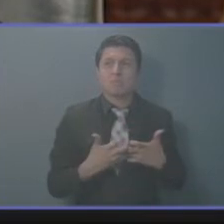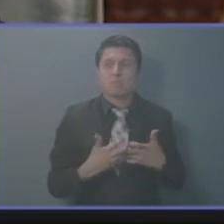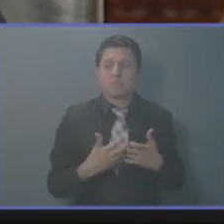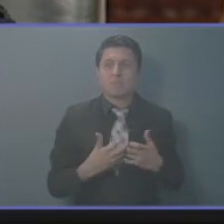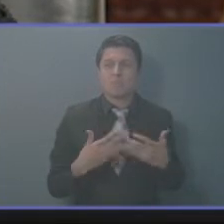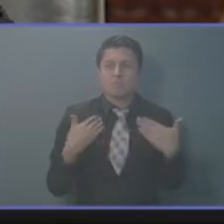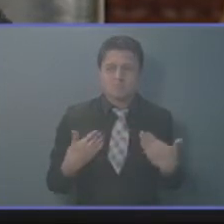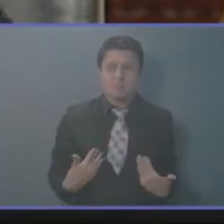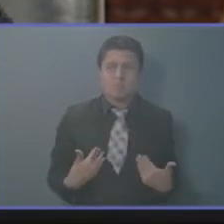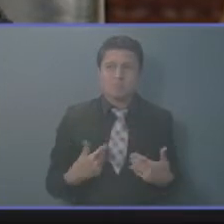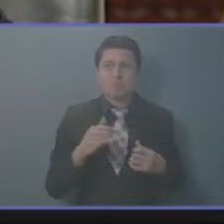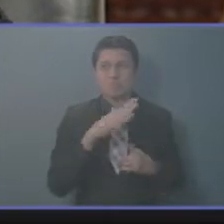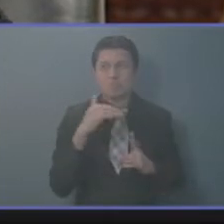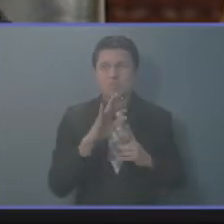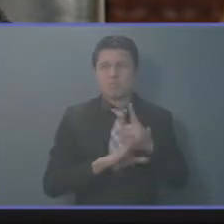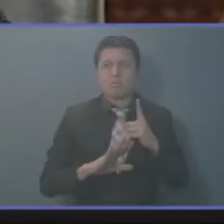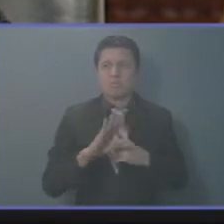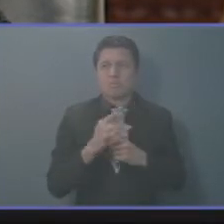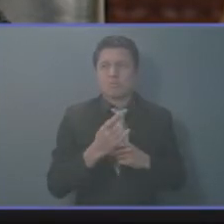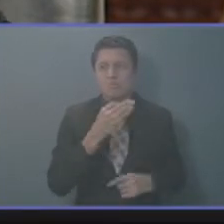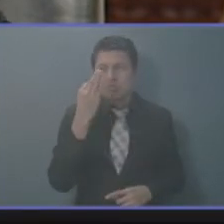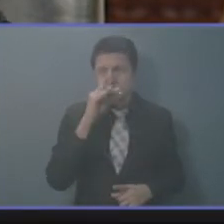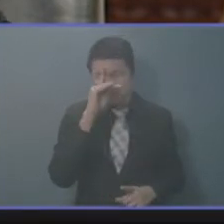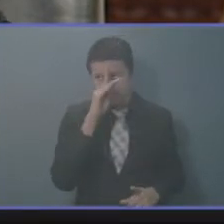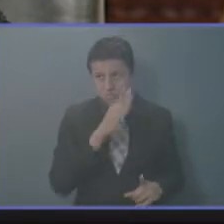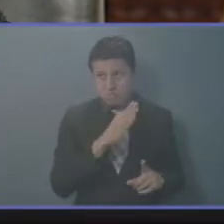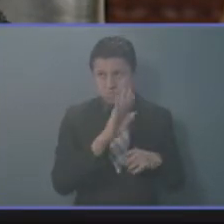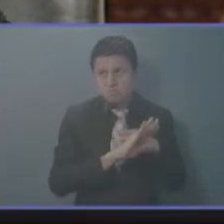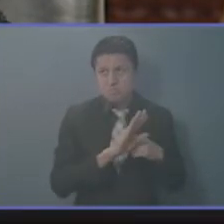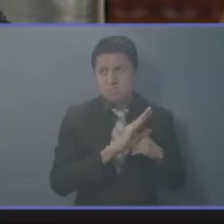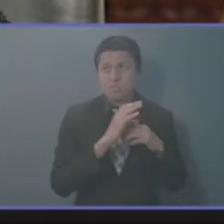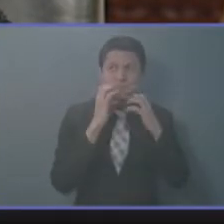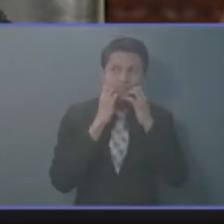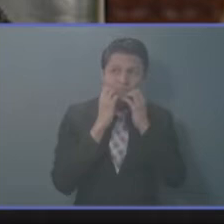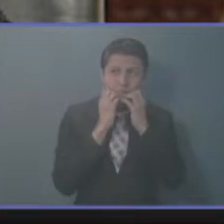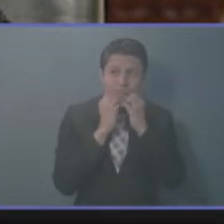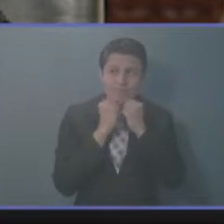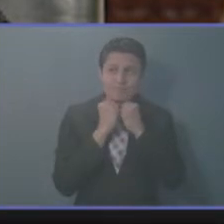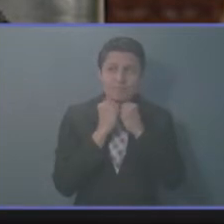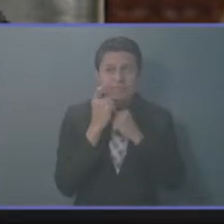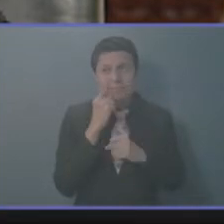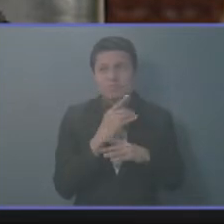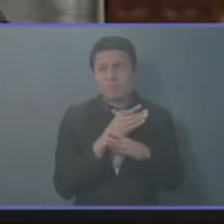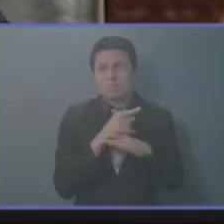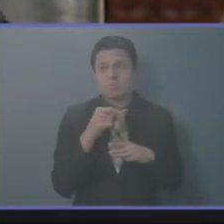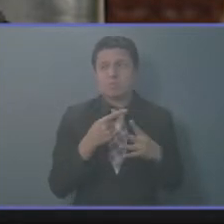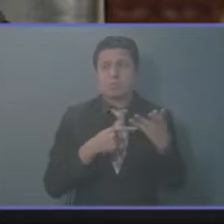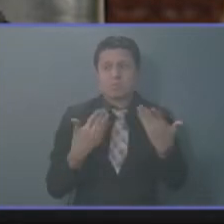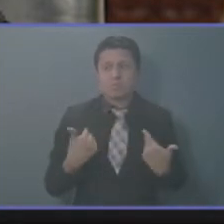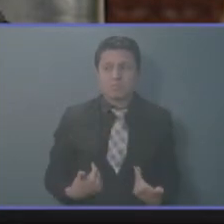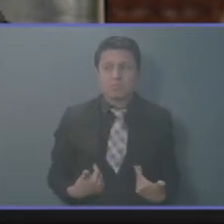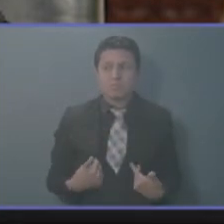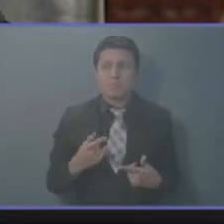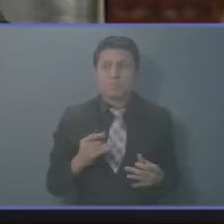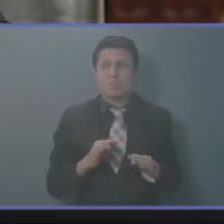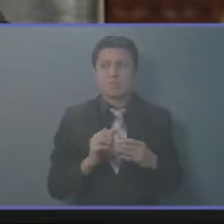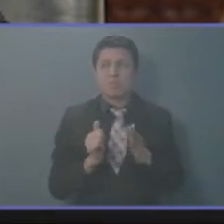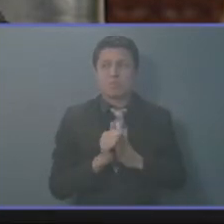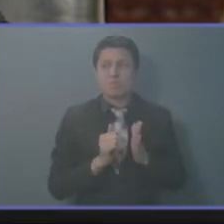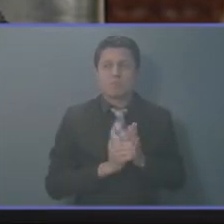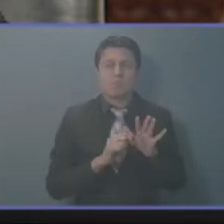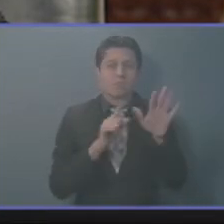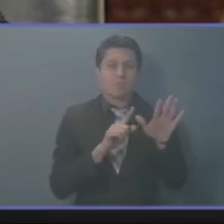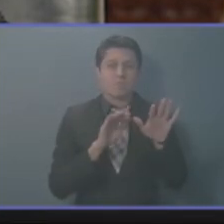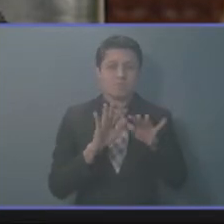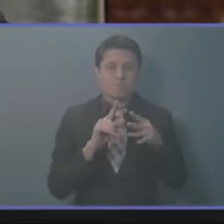la seguridad, por lo que las personas deben ser protegidas en la conservación y defensa de estos. Por su parte, el artículo